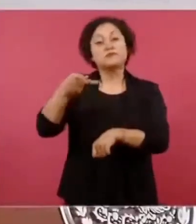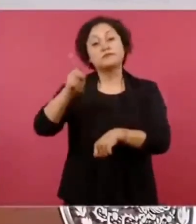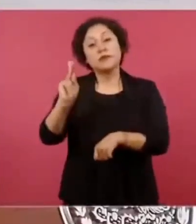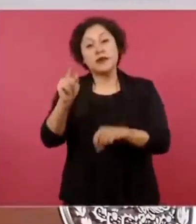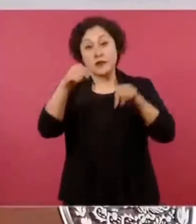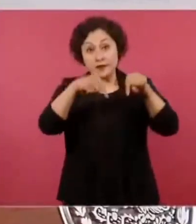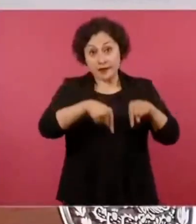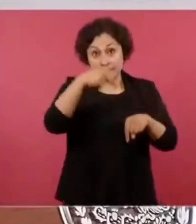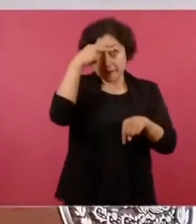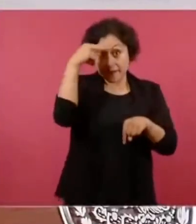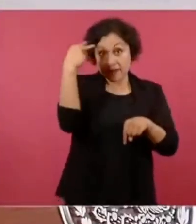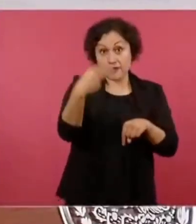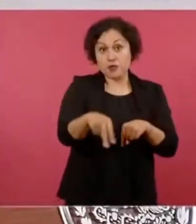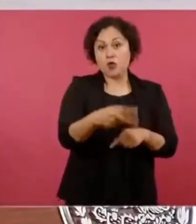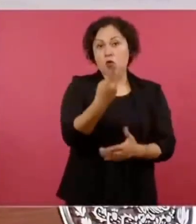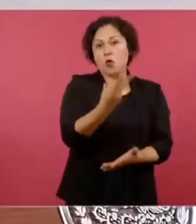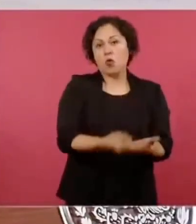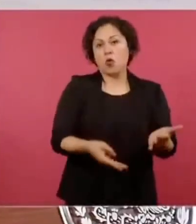cosas,